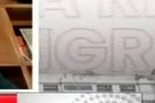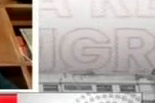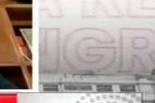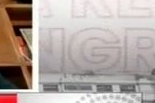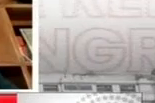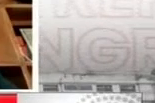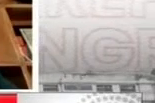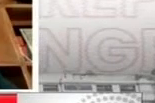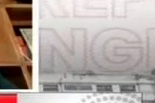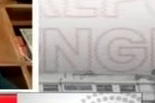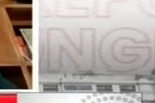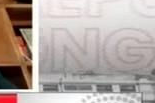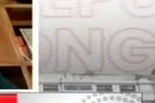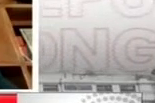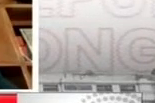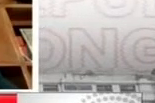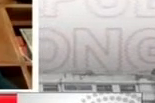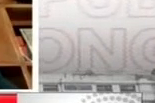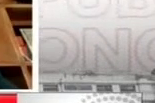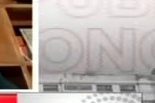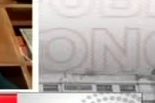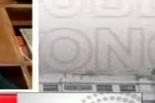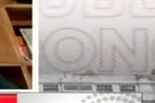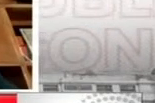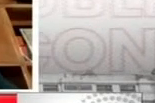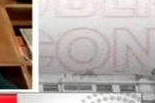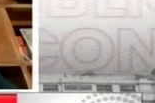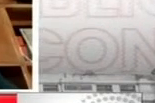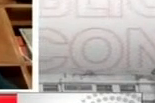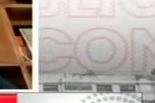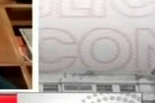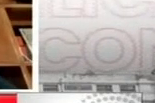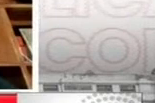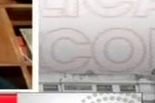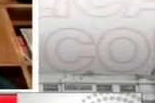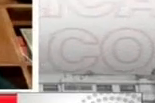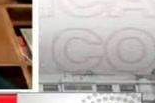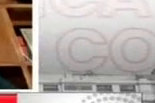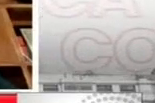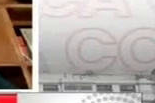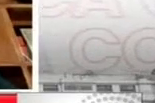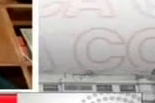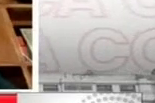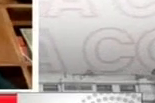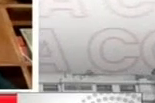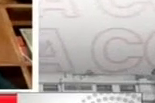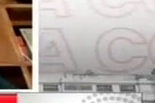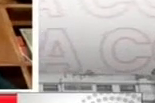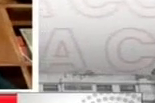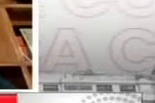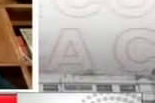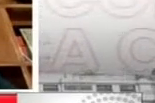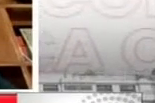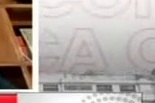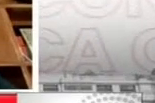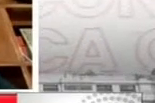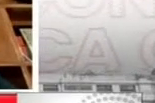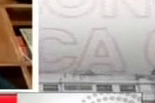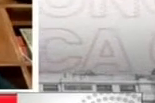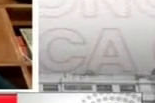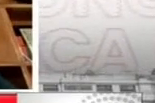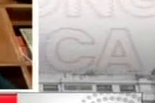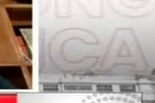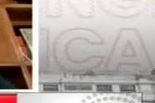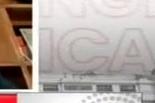nuestras vías y en realidad todos los problemas que conocemos. Y más aún usted, que mira al Perú de lo